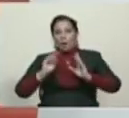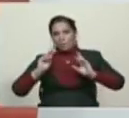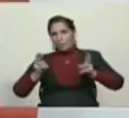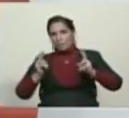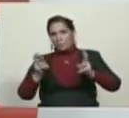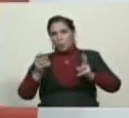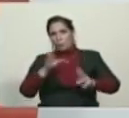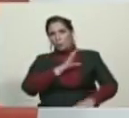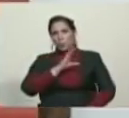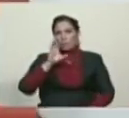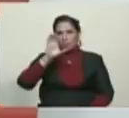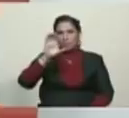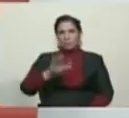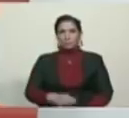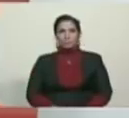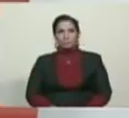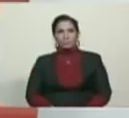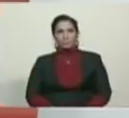soberanía.